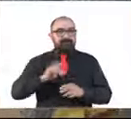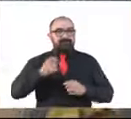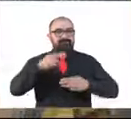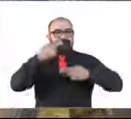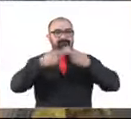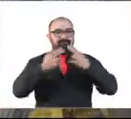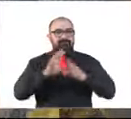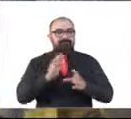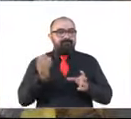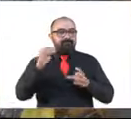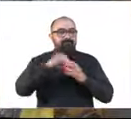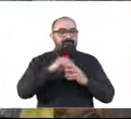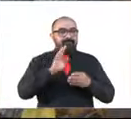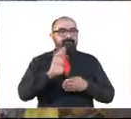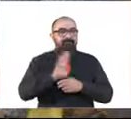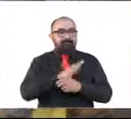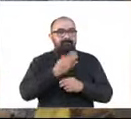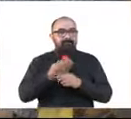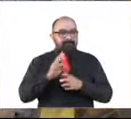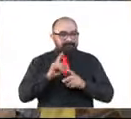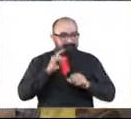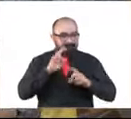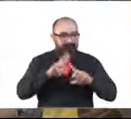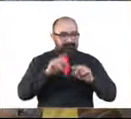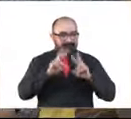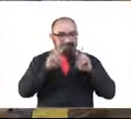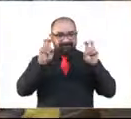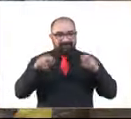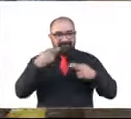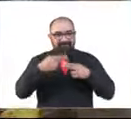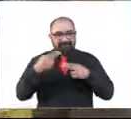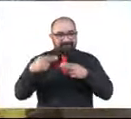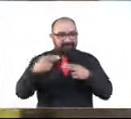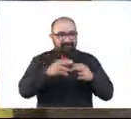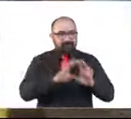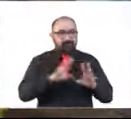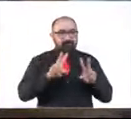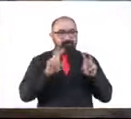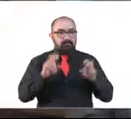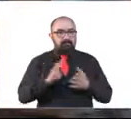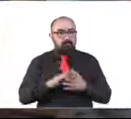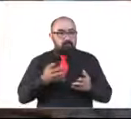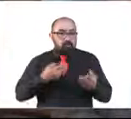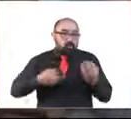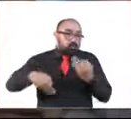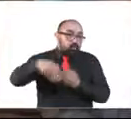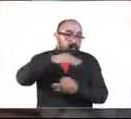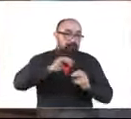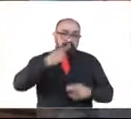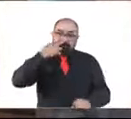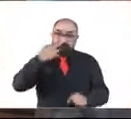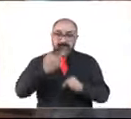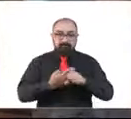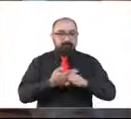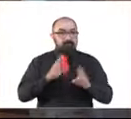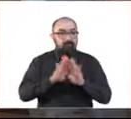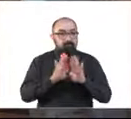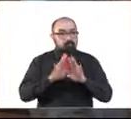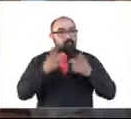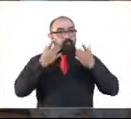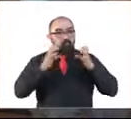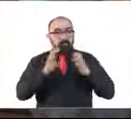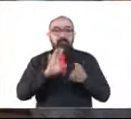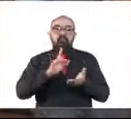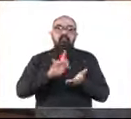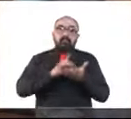ambiente, sembrando bienestar. Ya escucharon ustedes distintas posiciones. Somos todos responsables. Gracias por su compañía,